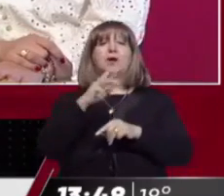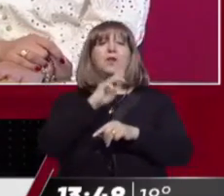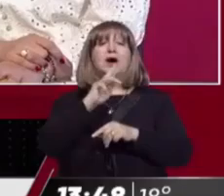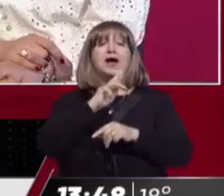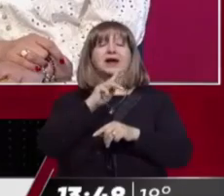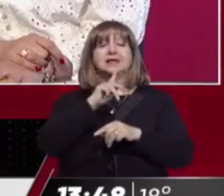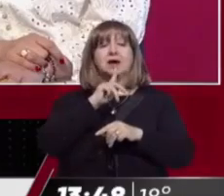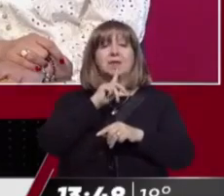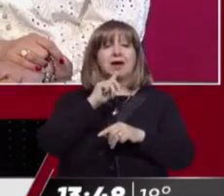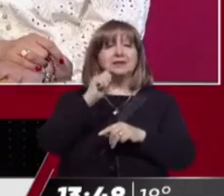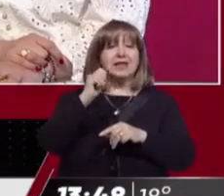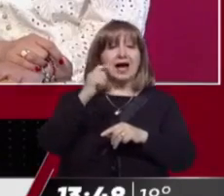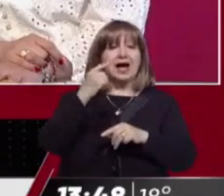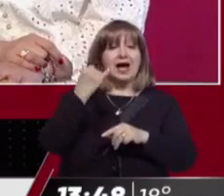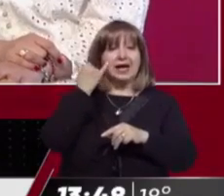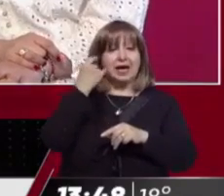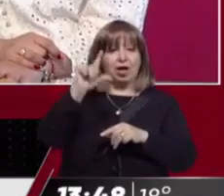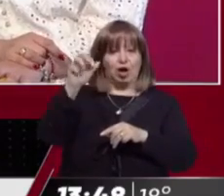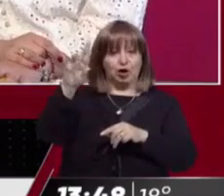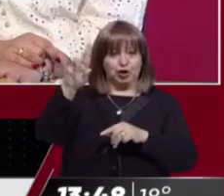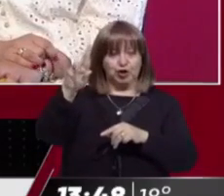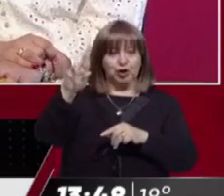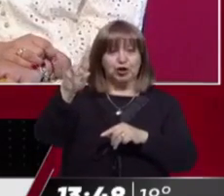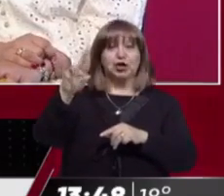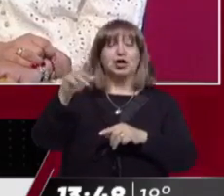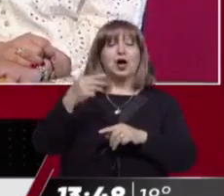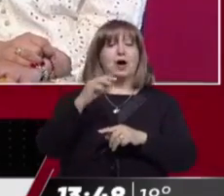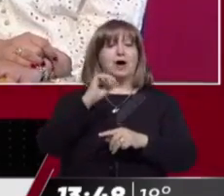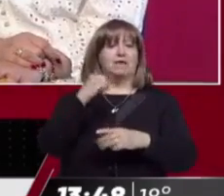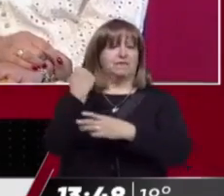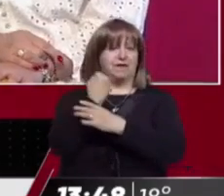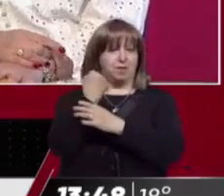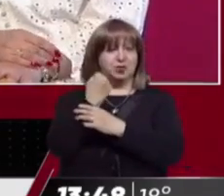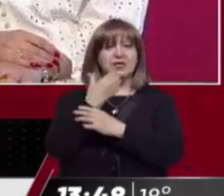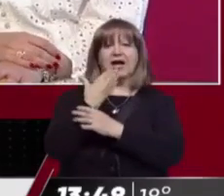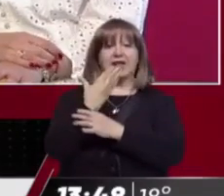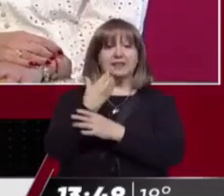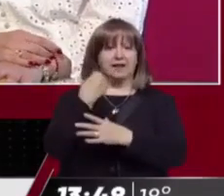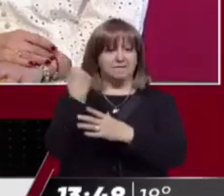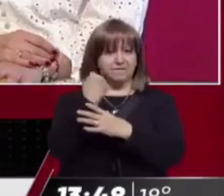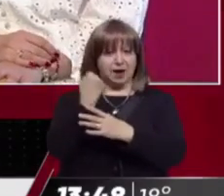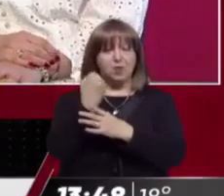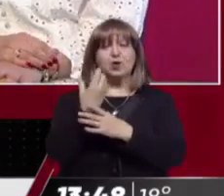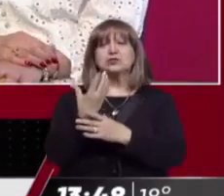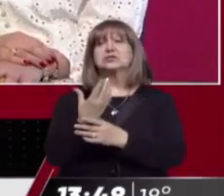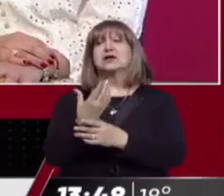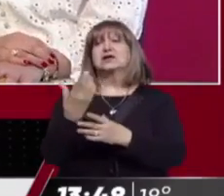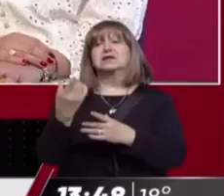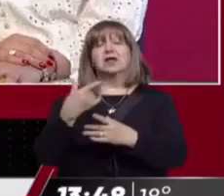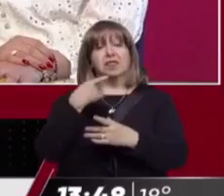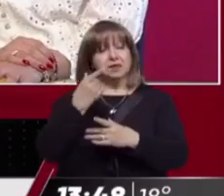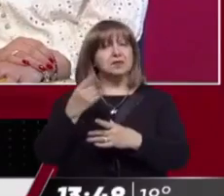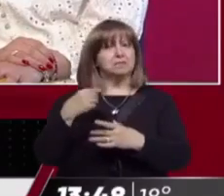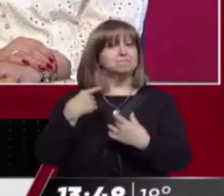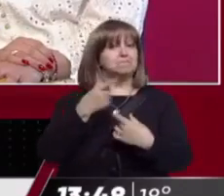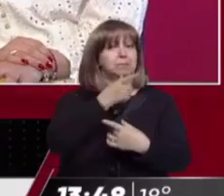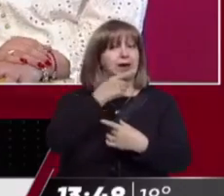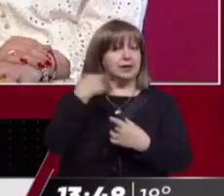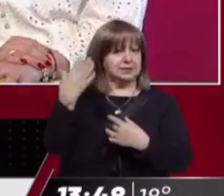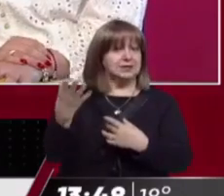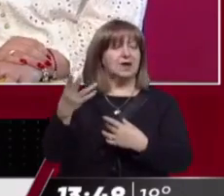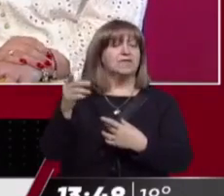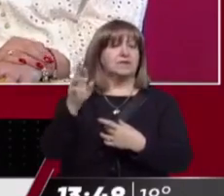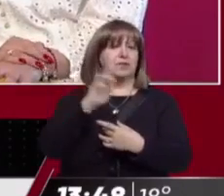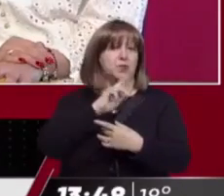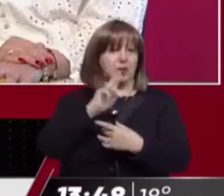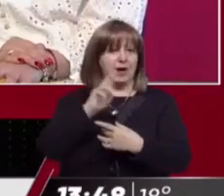hay muchos votantes trumpistas o muchas familias donde hay votantes trumpistas que, bueno, digamos,